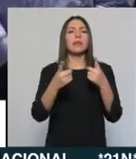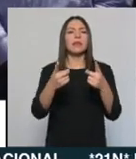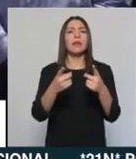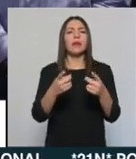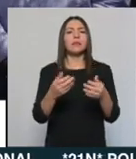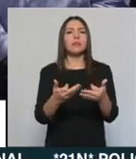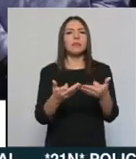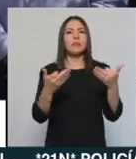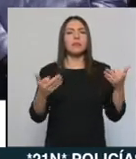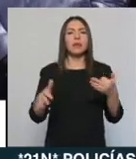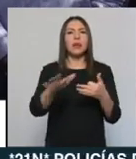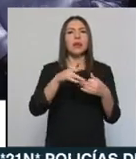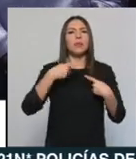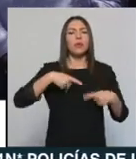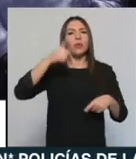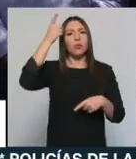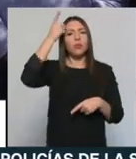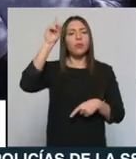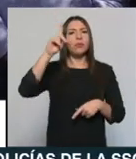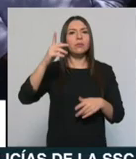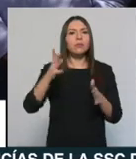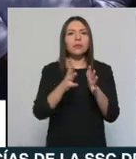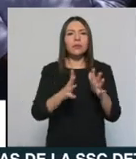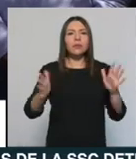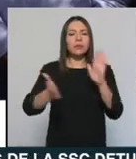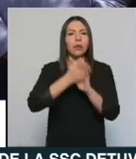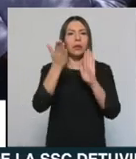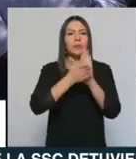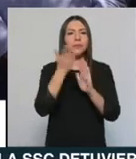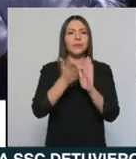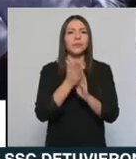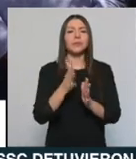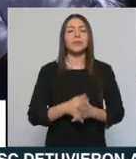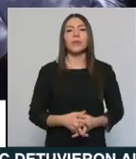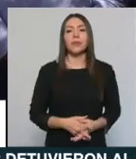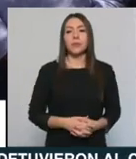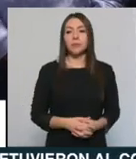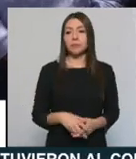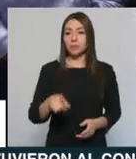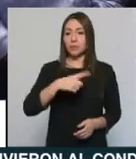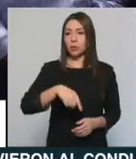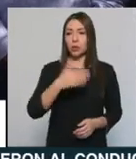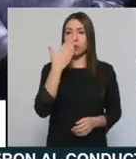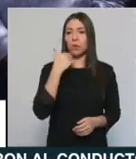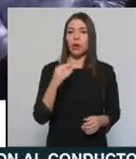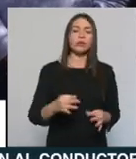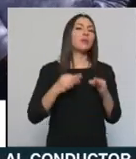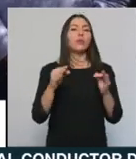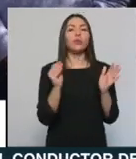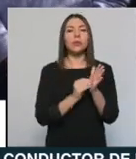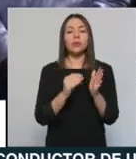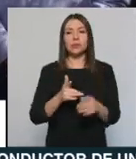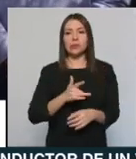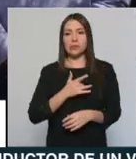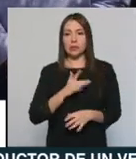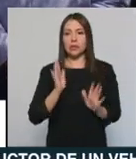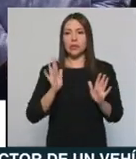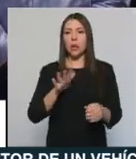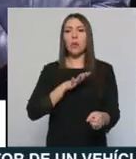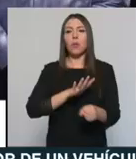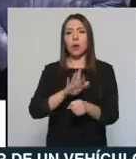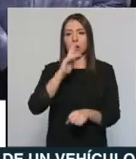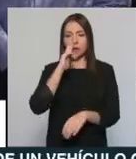a fraccionadores que no han tomado el sentido de responsabilidad social al acabar